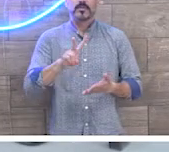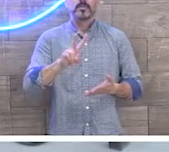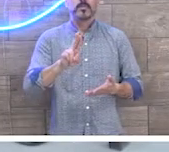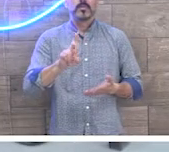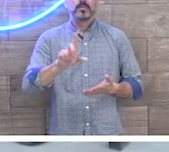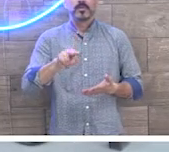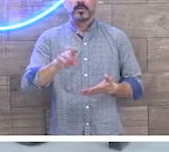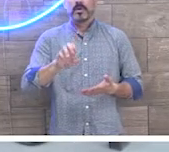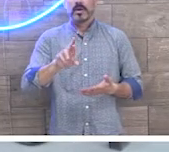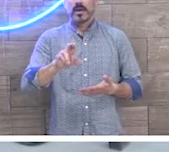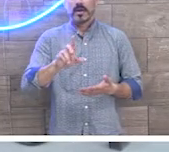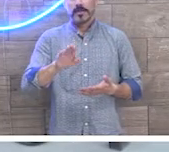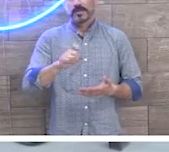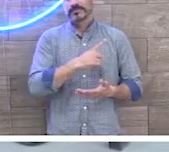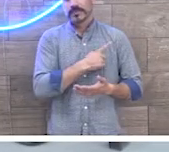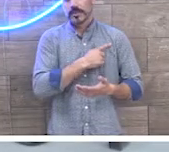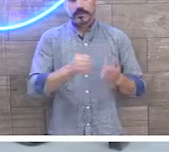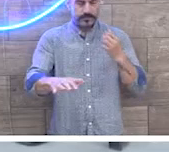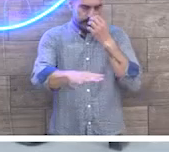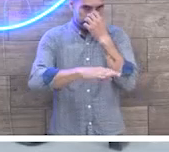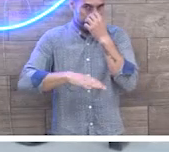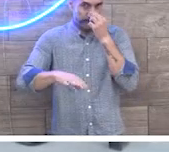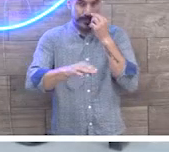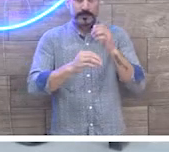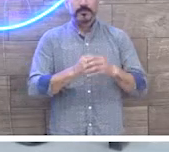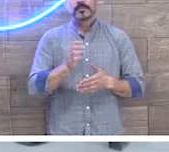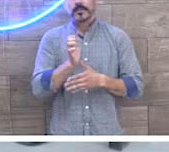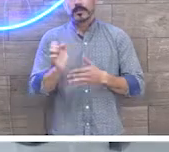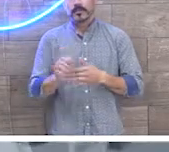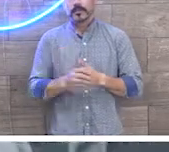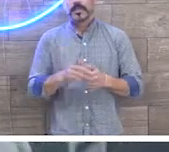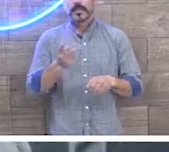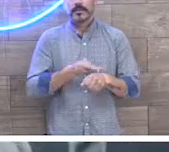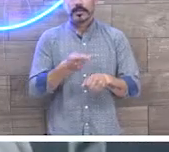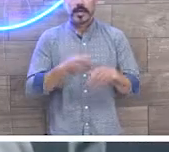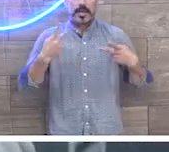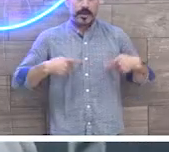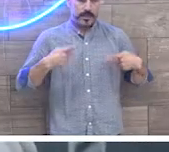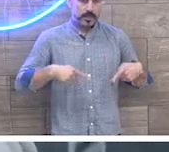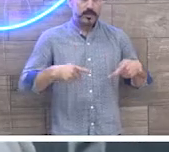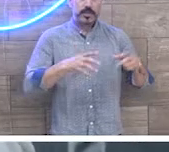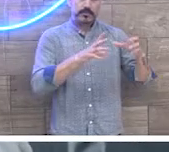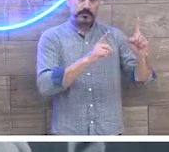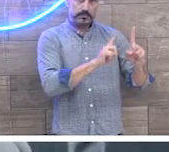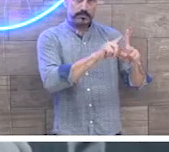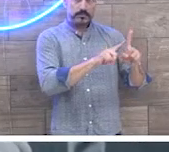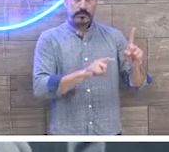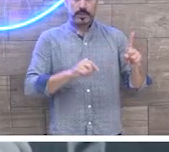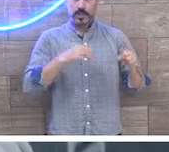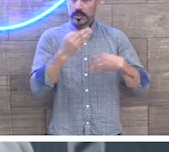discapacidad implica la relación que se establece entre el ambiente y la persona. Entonces, si